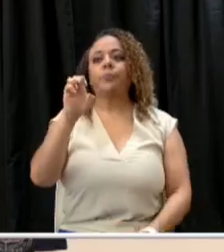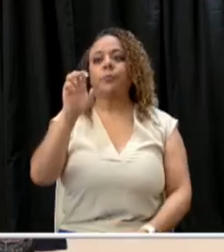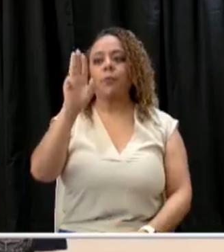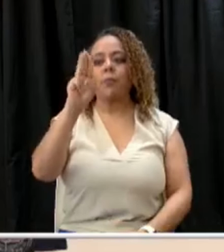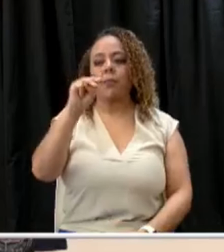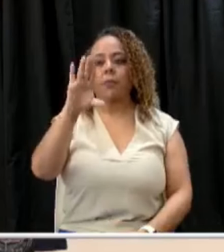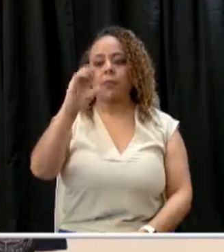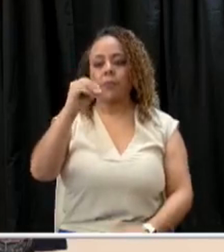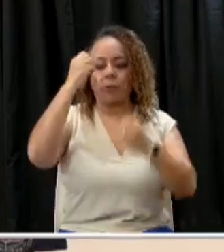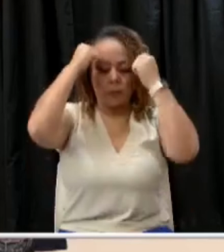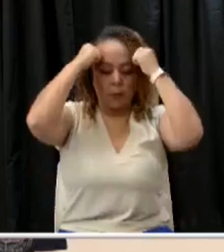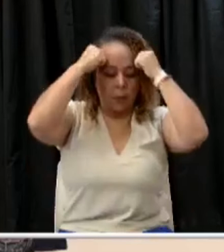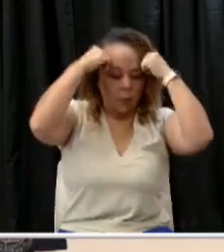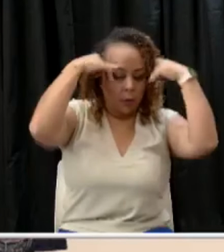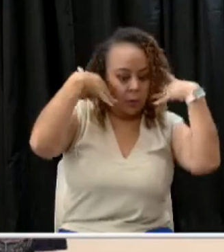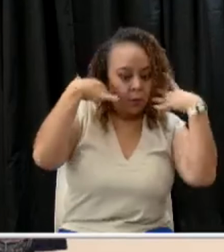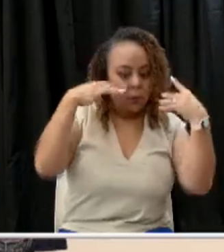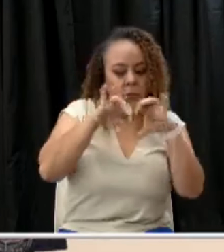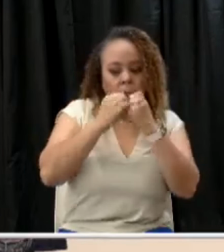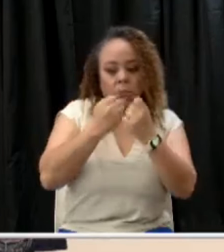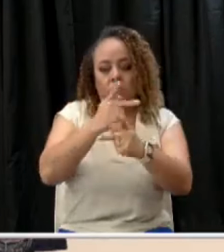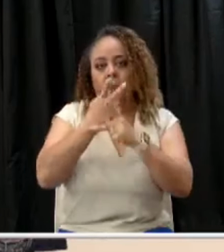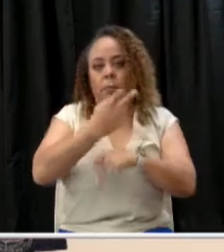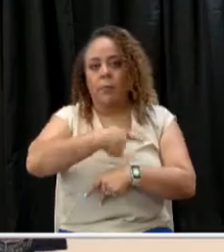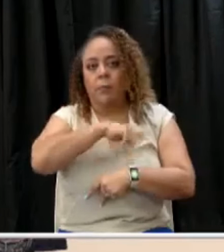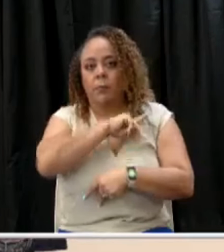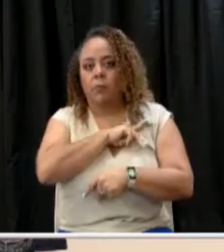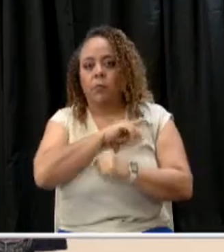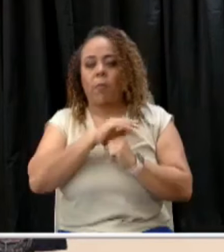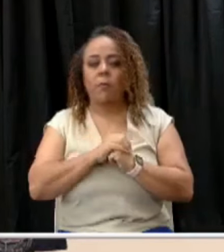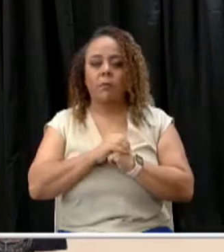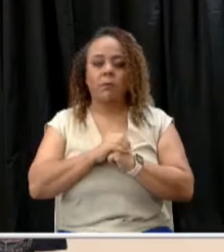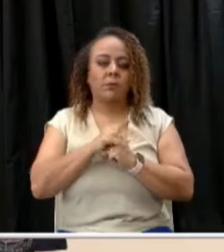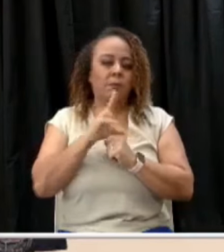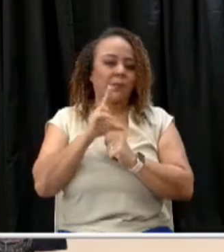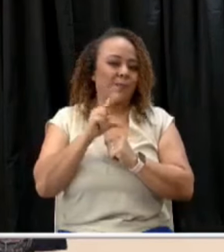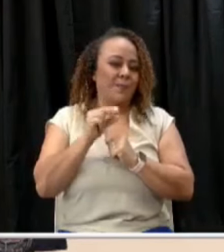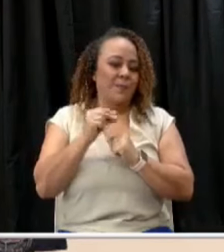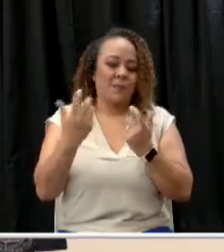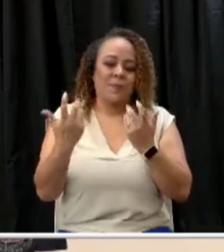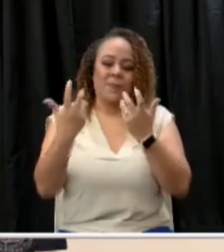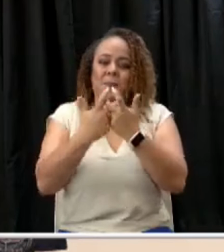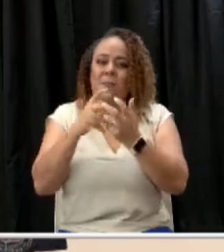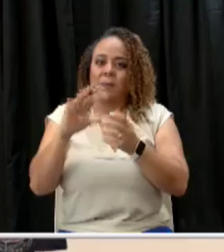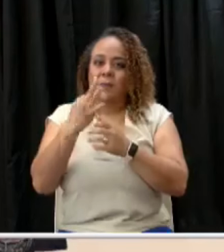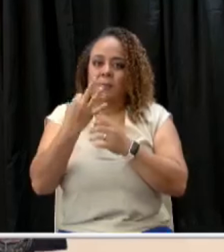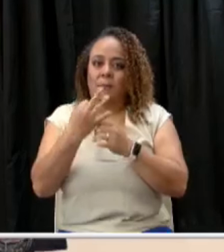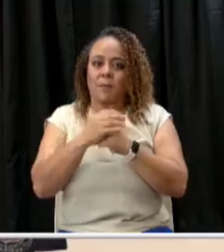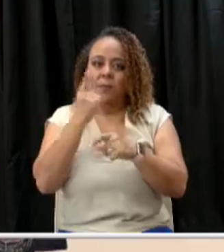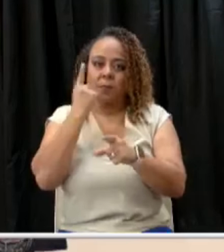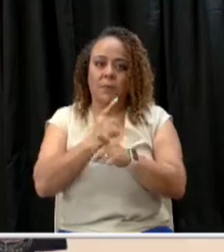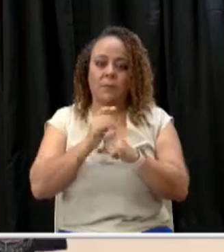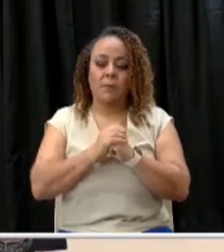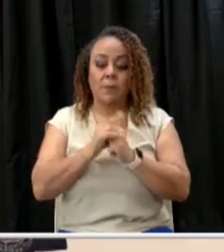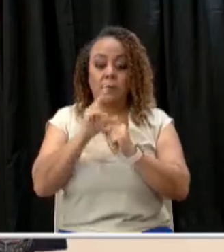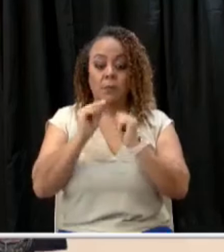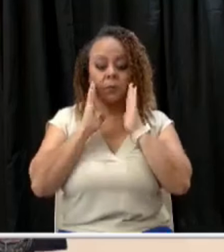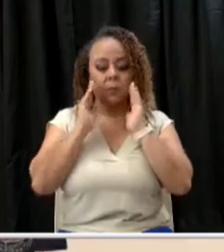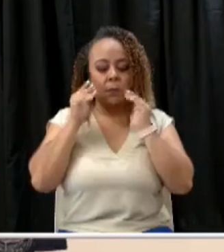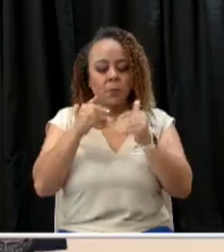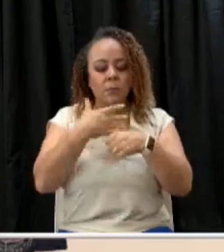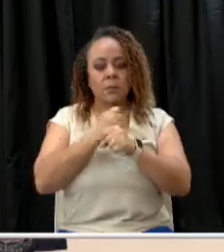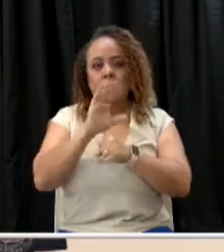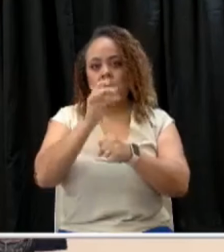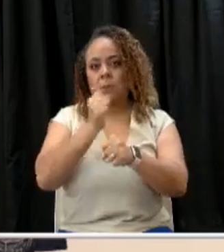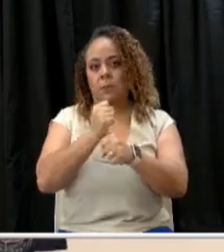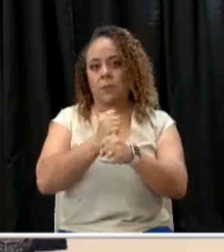está sudando, el equipo de protección personal no necesariamente le va a ajustar de manera correcta, no está concentrado realizando su